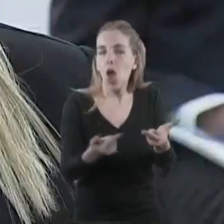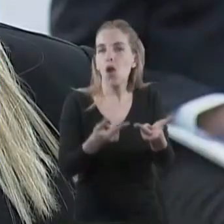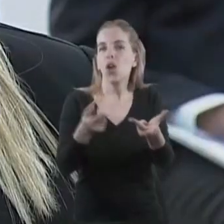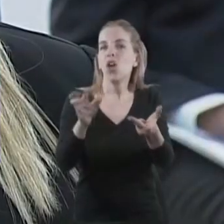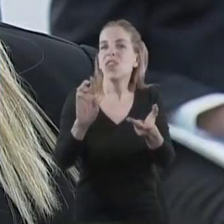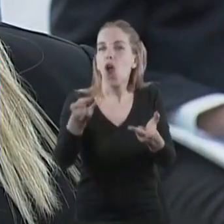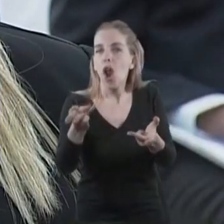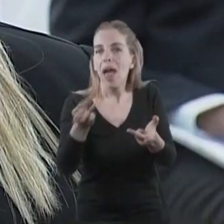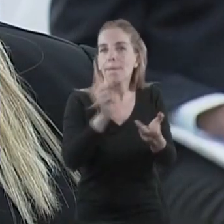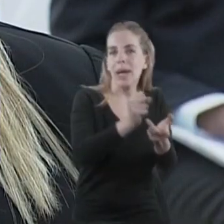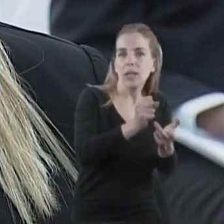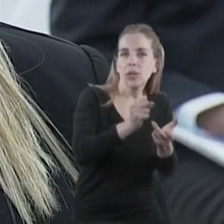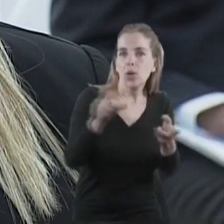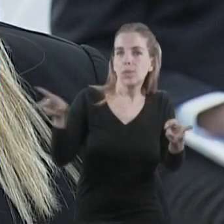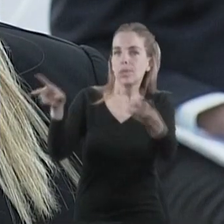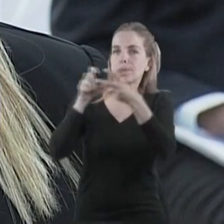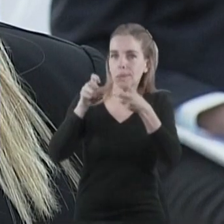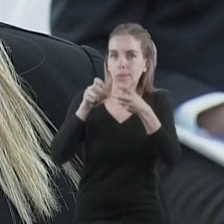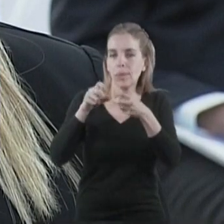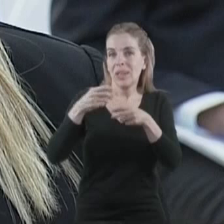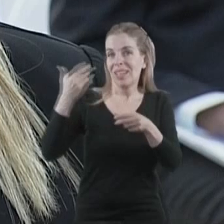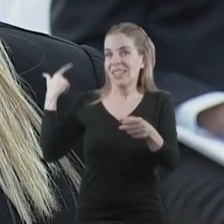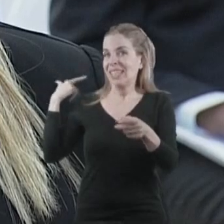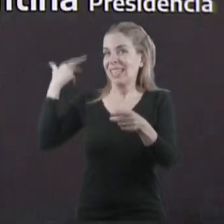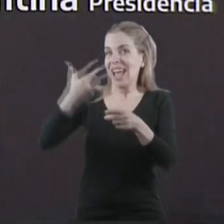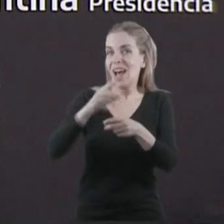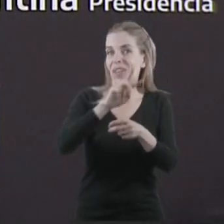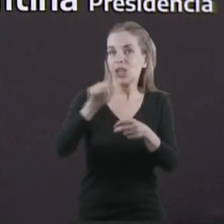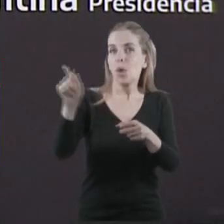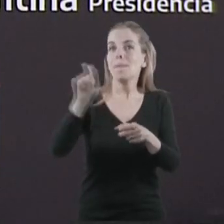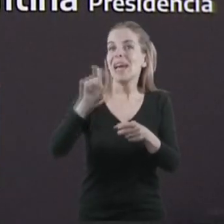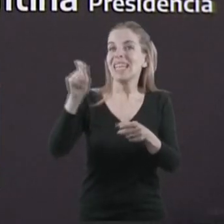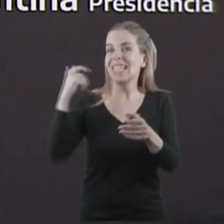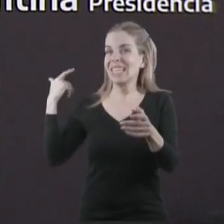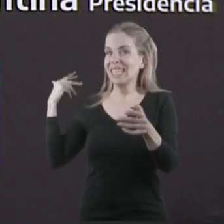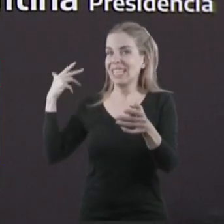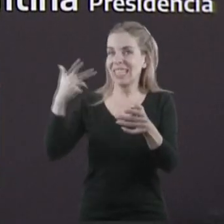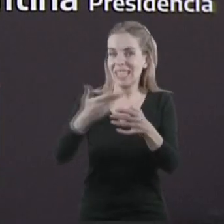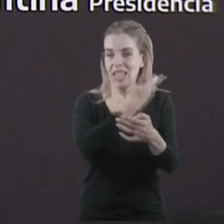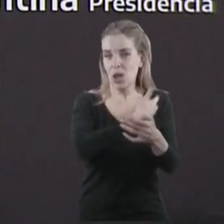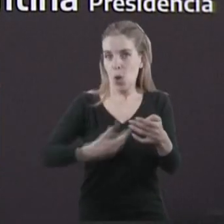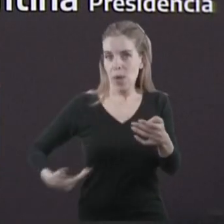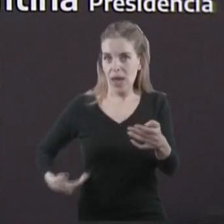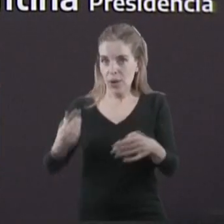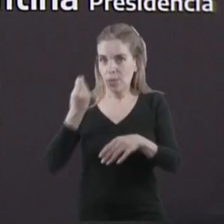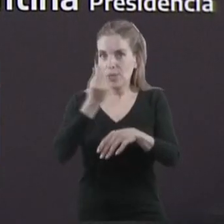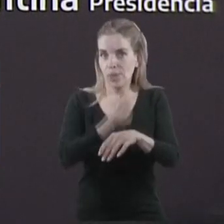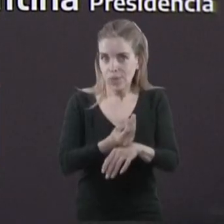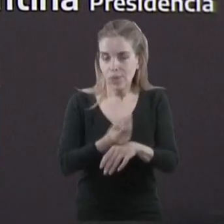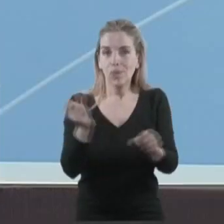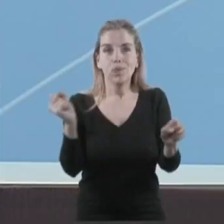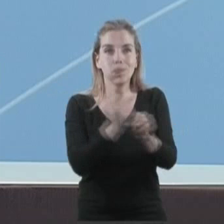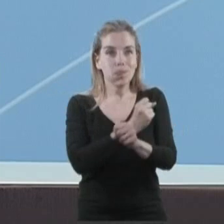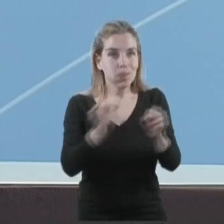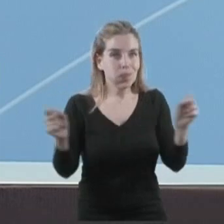divisas. En estos 21 meses ya llevamos de gestión, se aprobaron